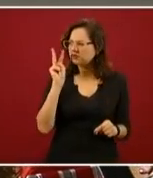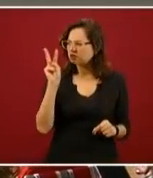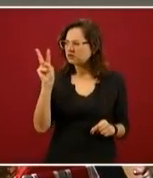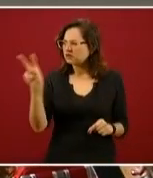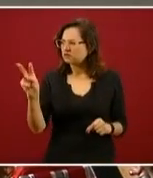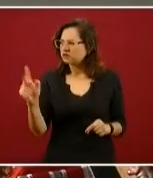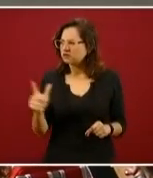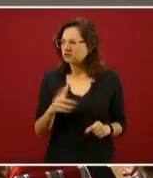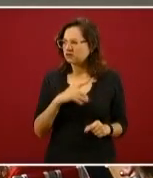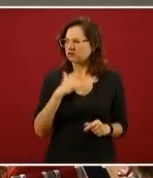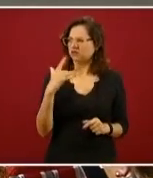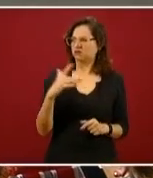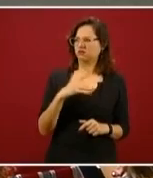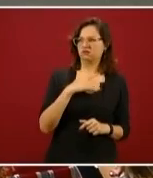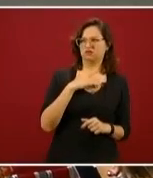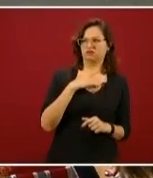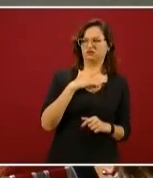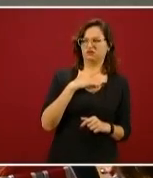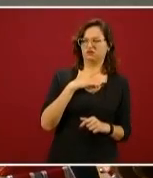todos los días